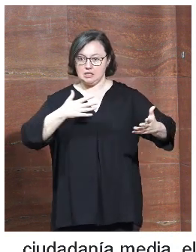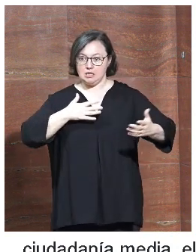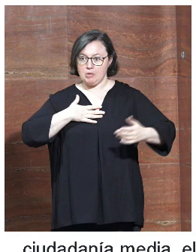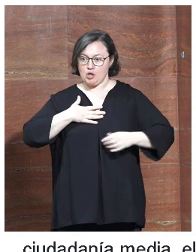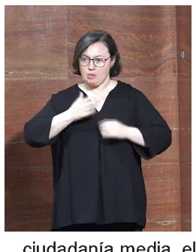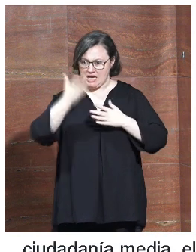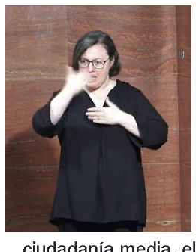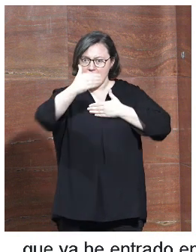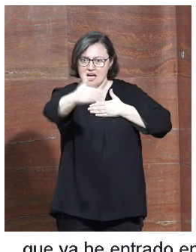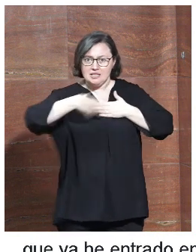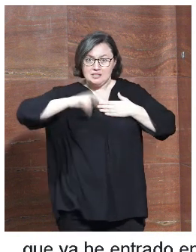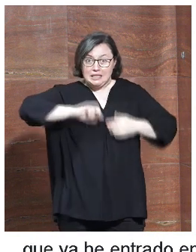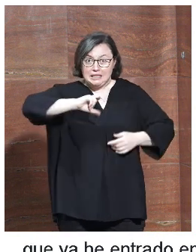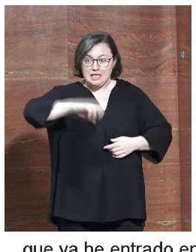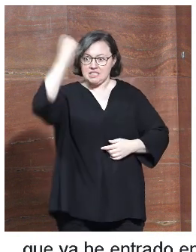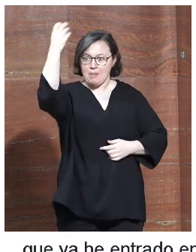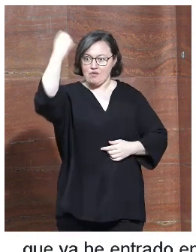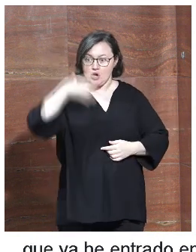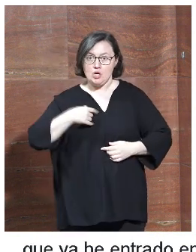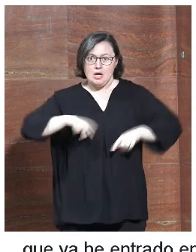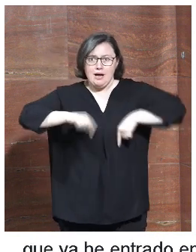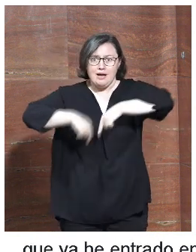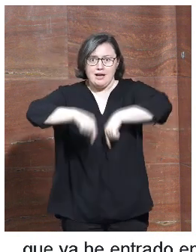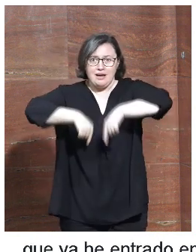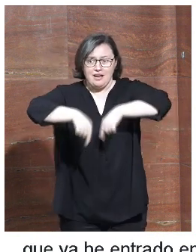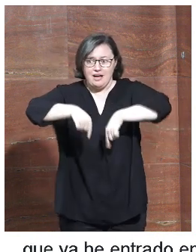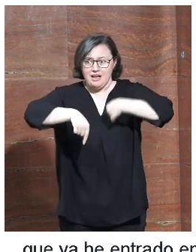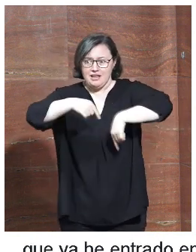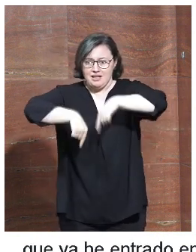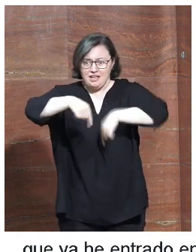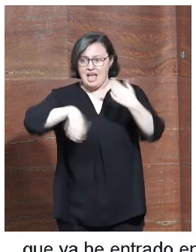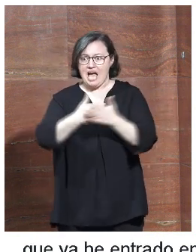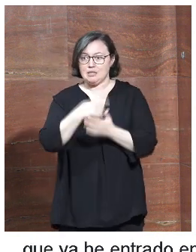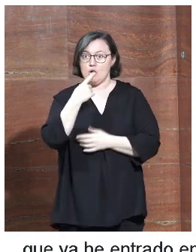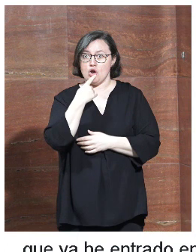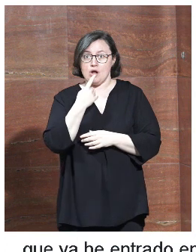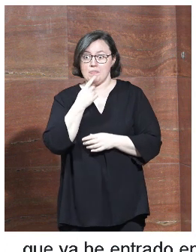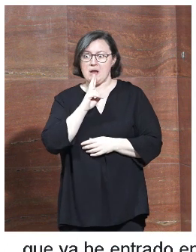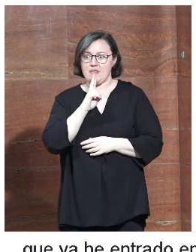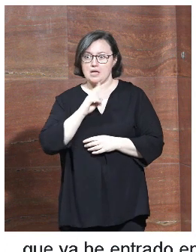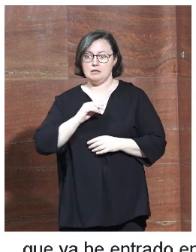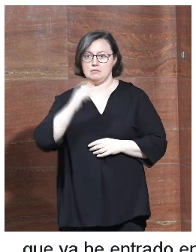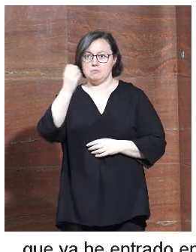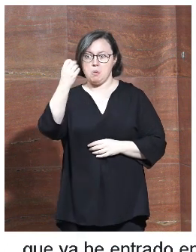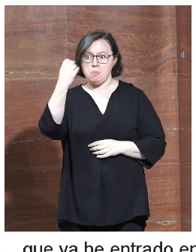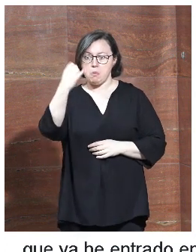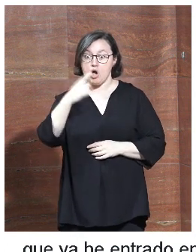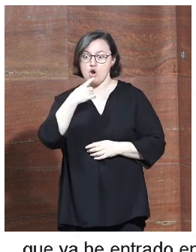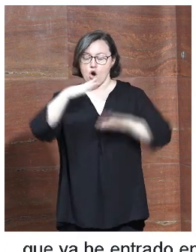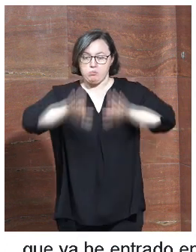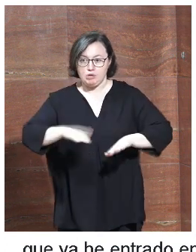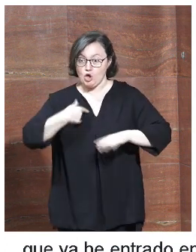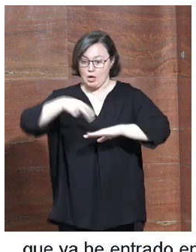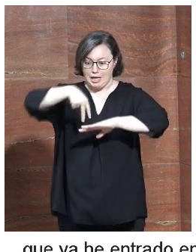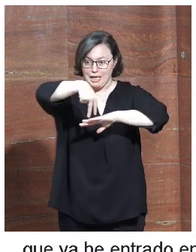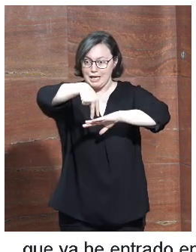de cruzar porque el semáforo se apaga antes, cambia de color antes de que la persona pueda llegar al otro extremo